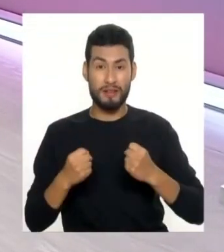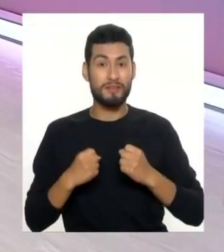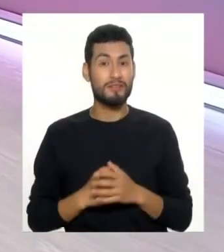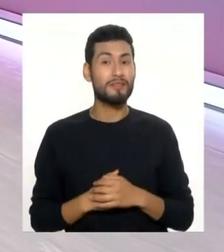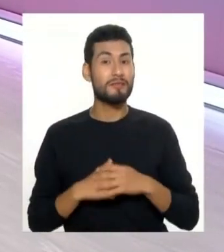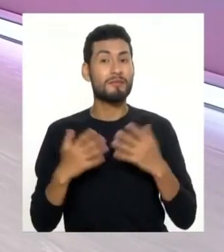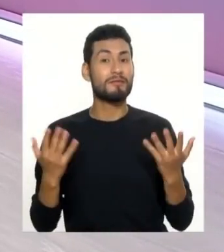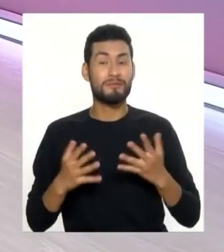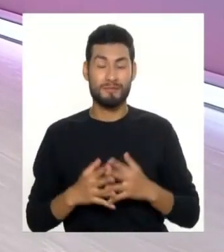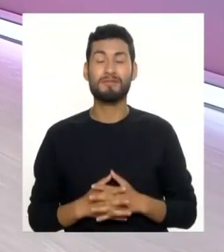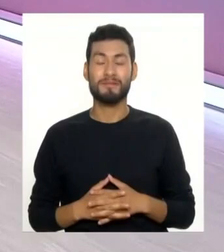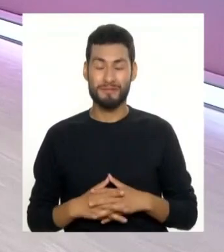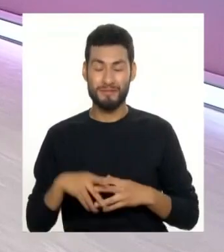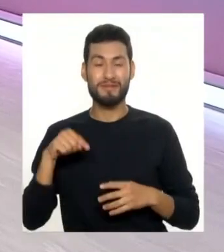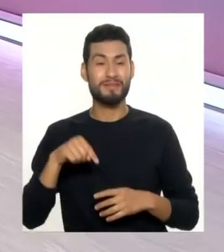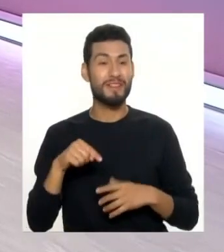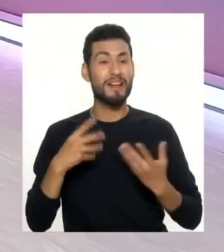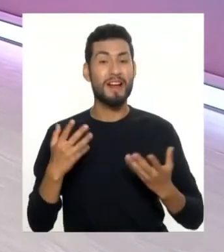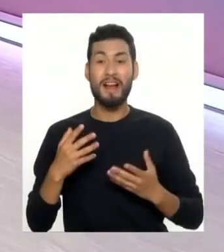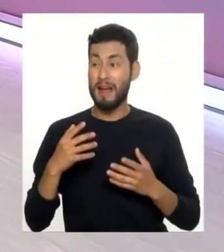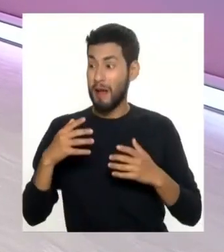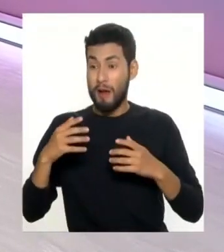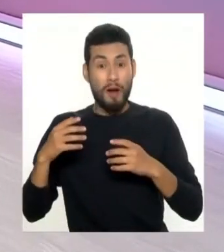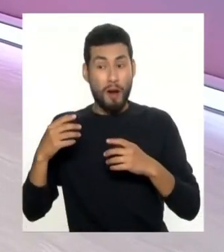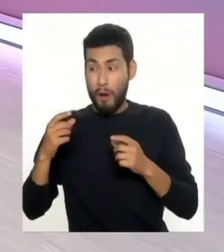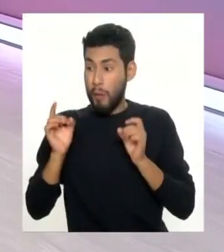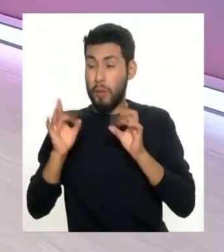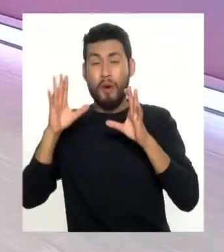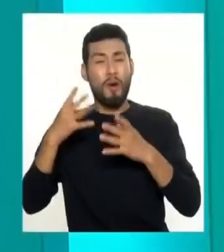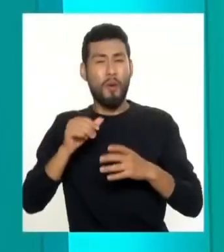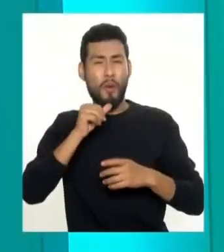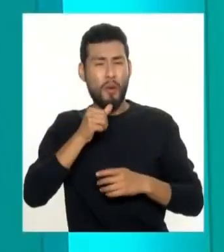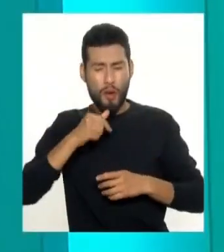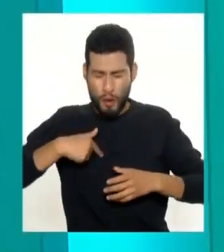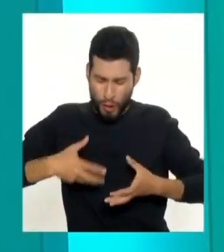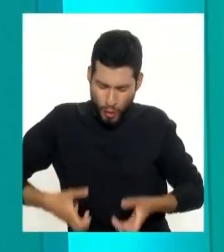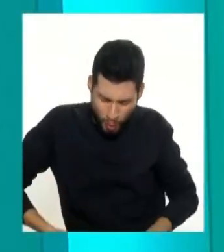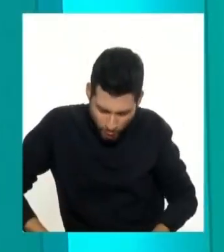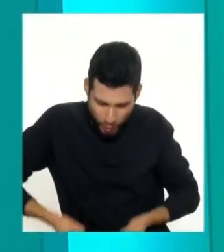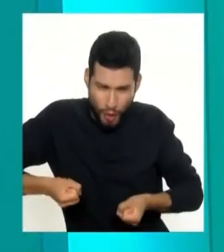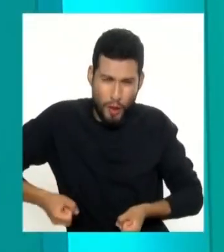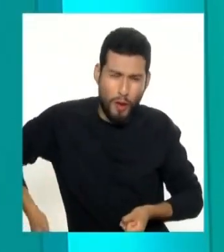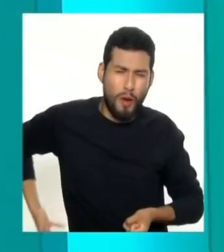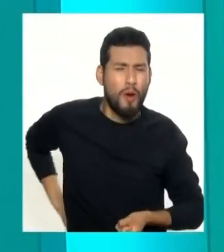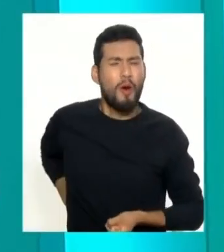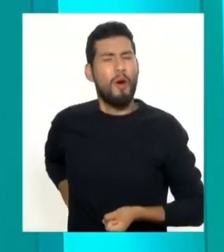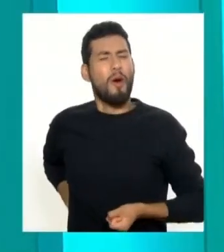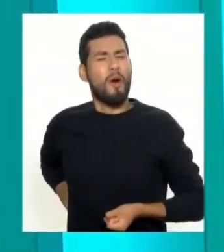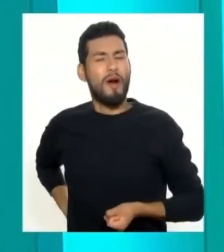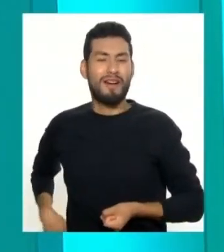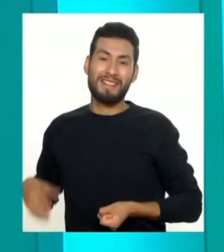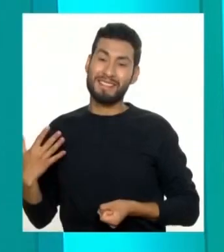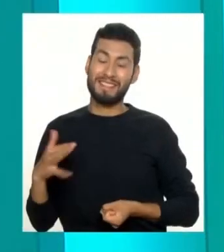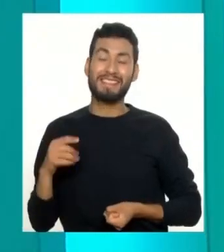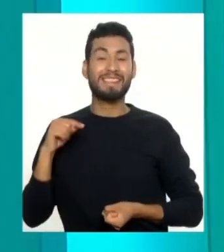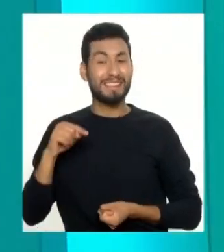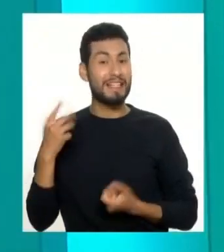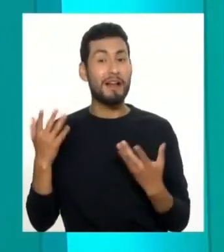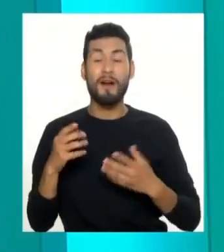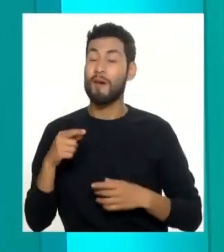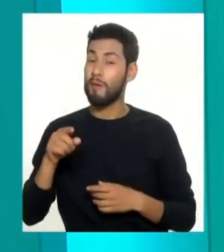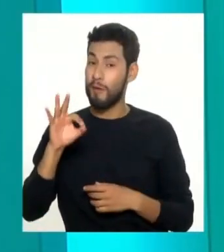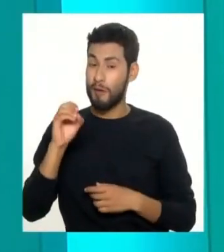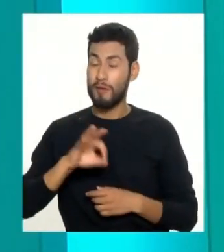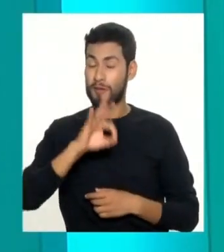en donde ¿quién no ha padecido alguna vez de un dolor lumbar, ¿no? 90% de la población en algún momento de su vida ha